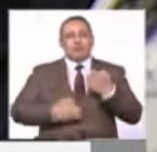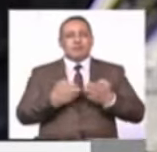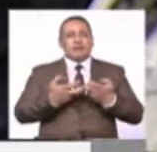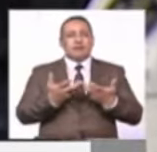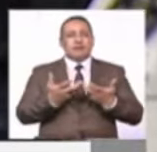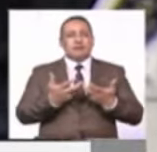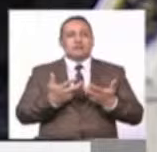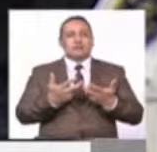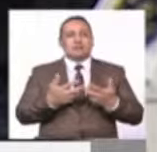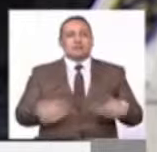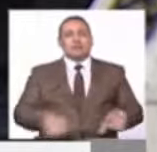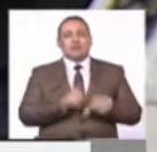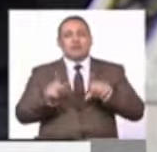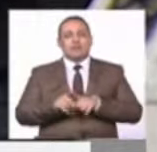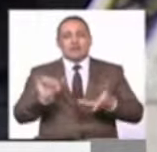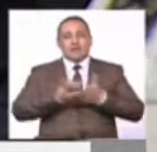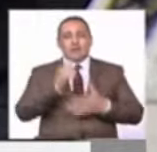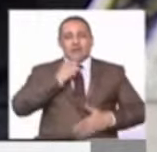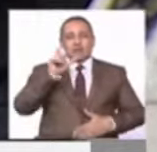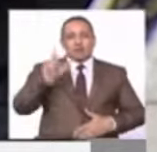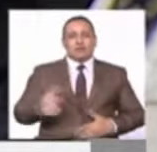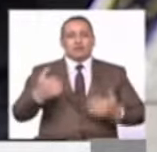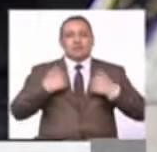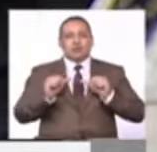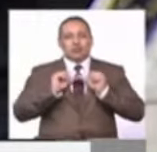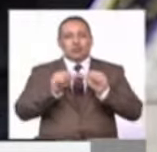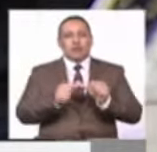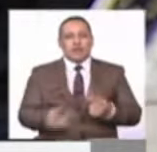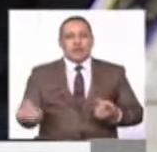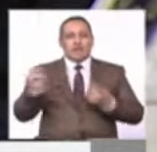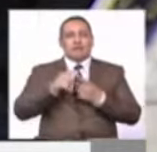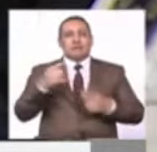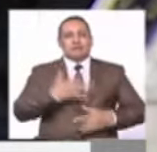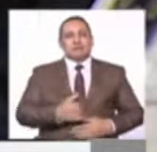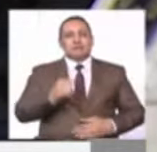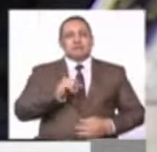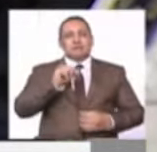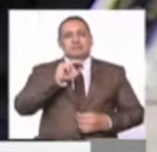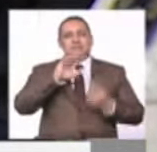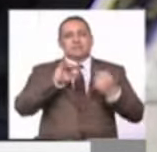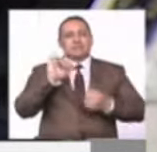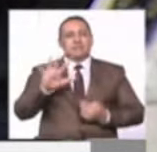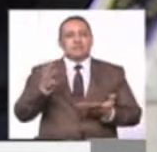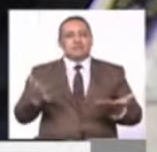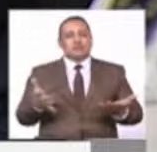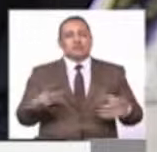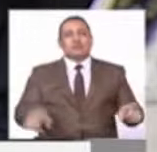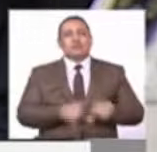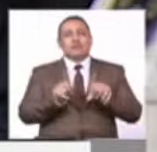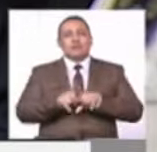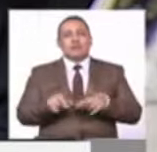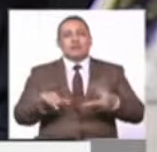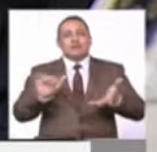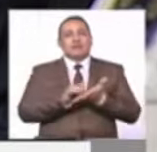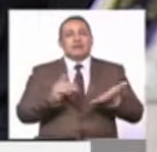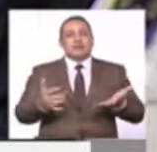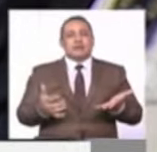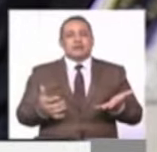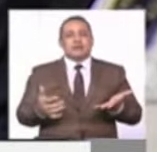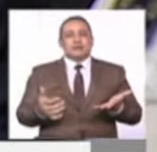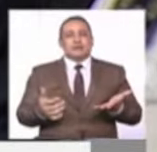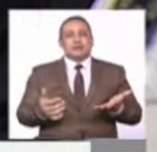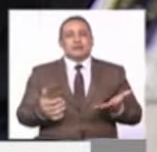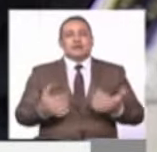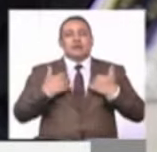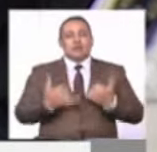ella mi patrocinada ejerce el cargo hasta que cumpla los 75 años de hecho